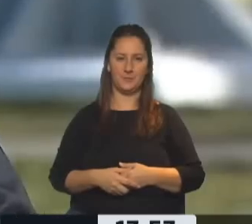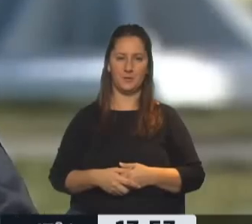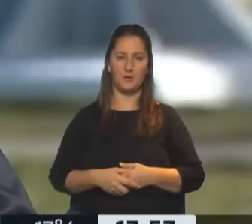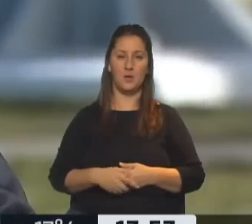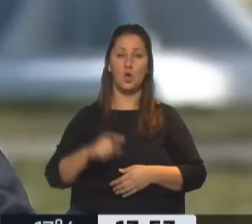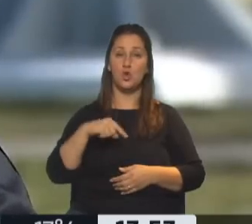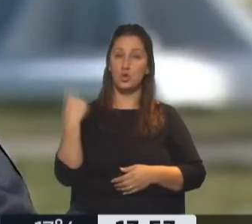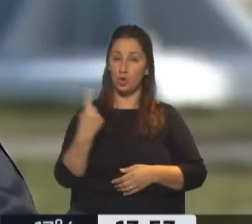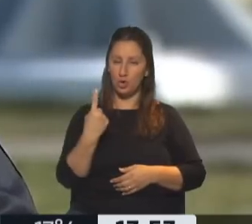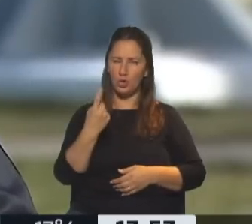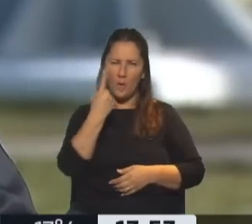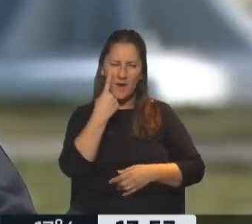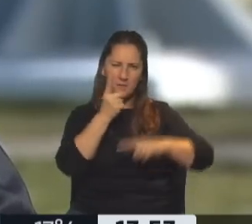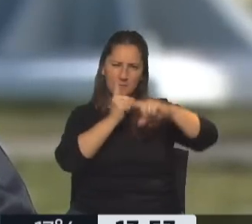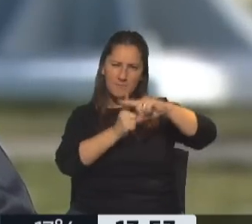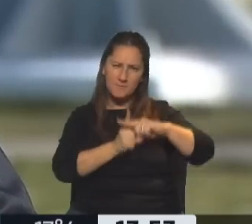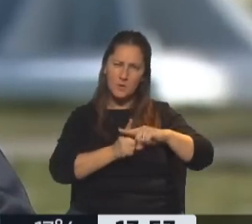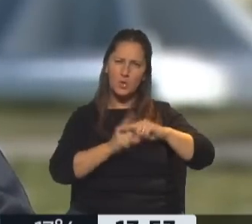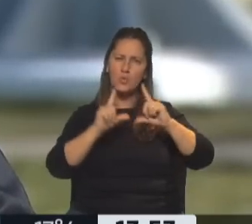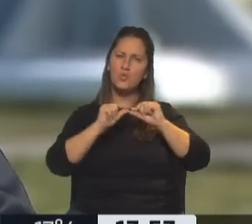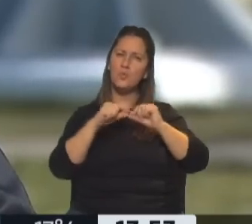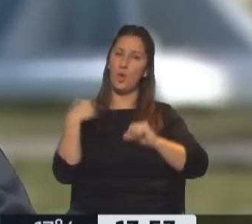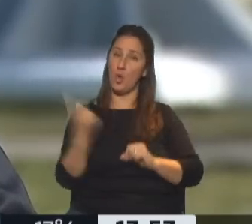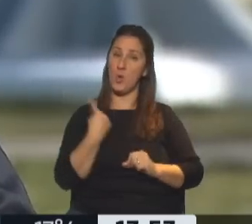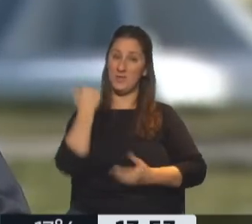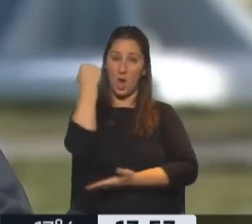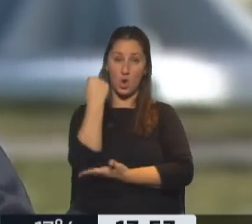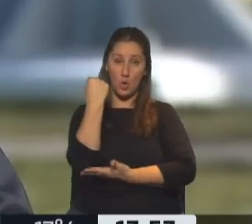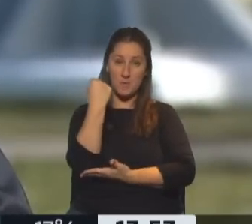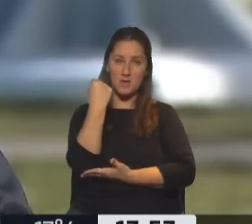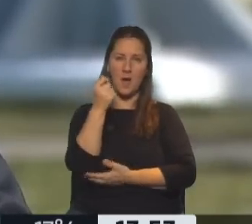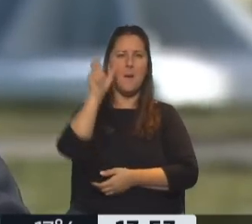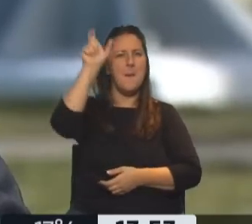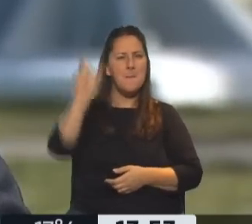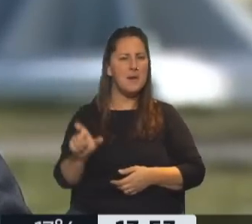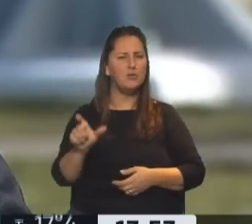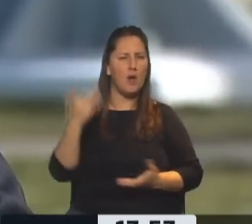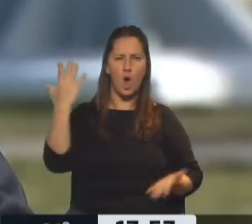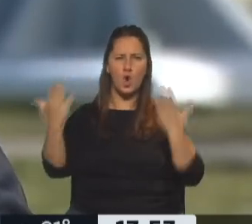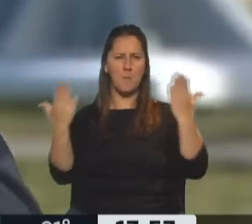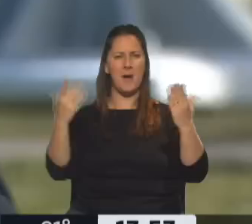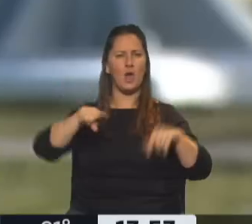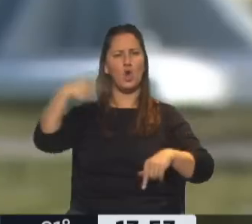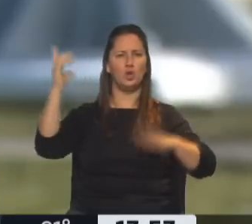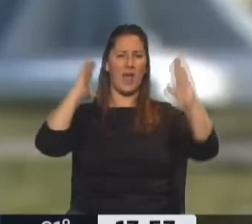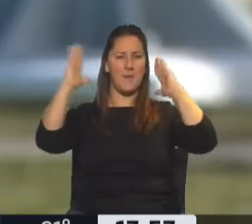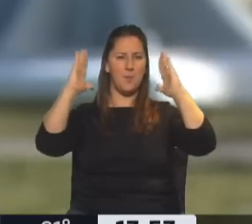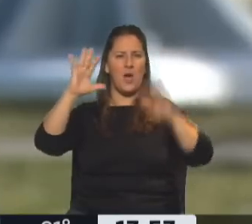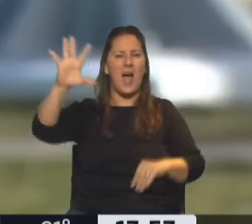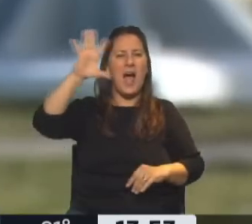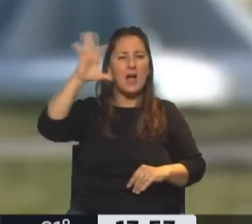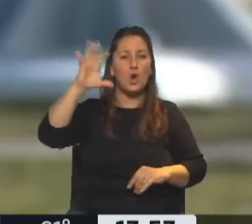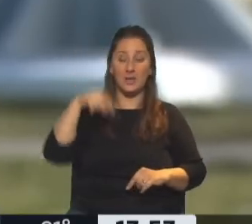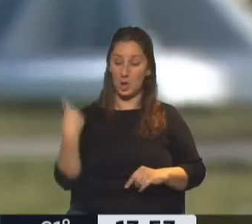Cuando nosotros tenemos que ver los números de nuestra economía y cuando alguien nos invite a compararlo con otro tiempo, siempre recuerden que